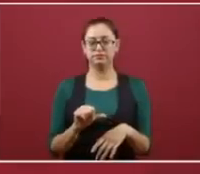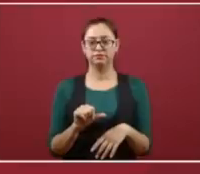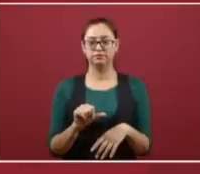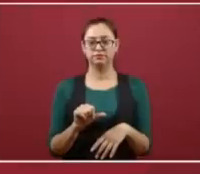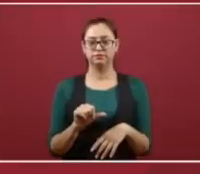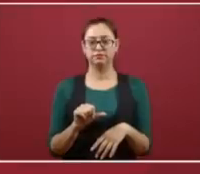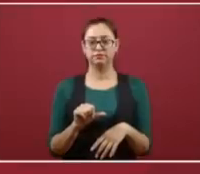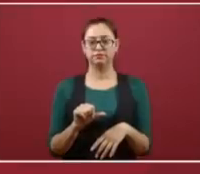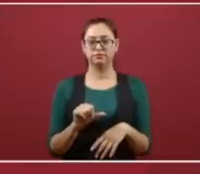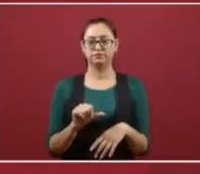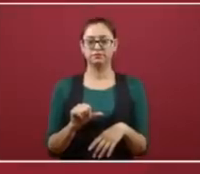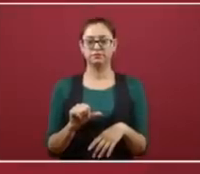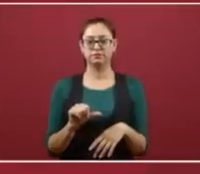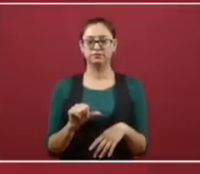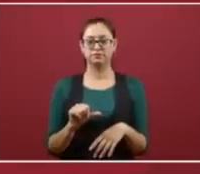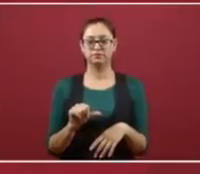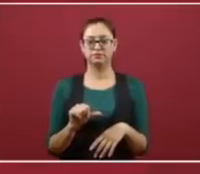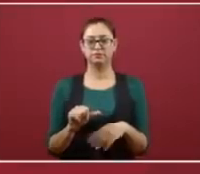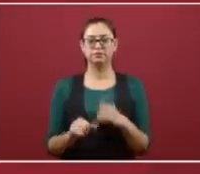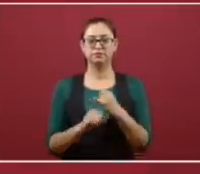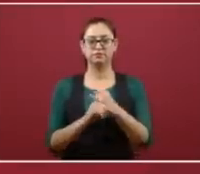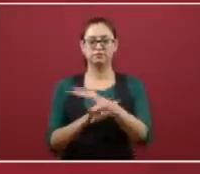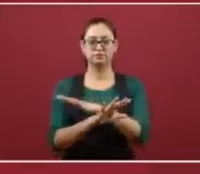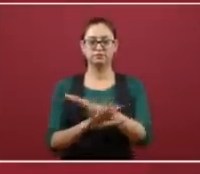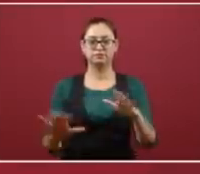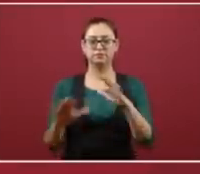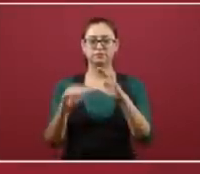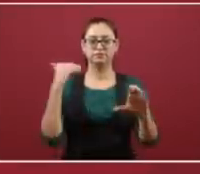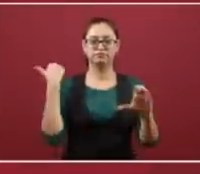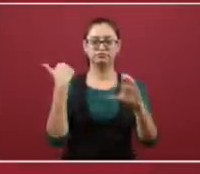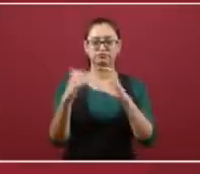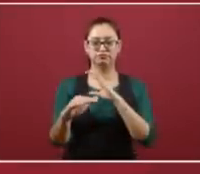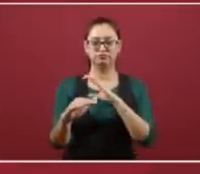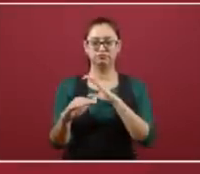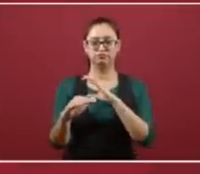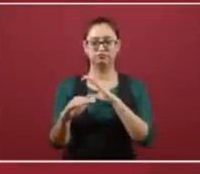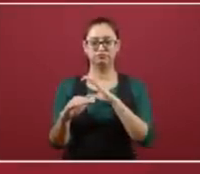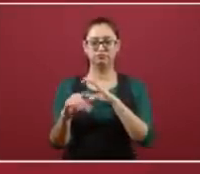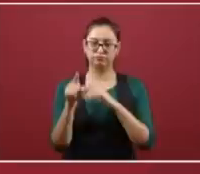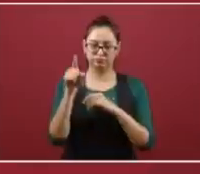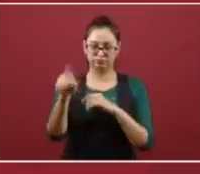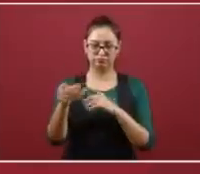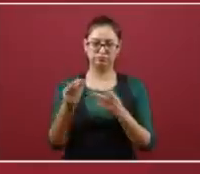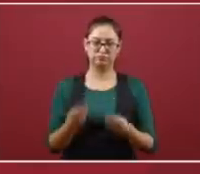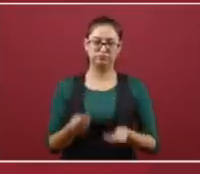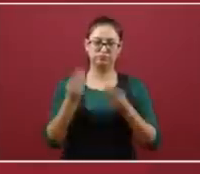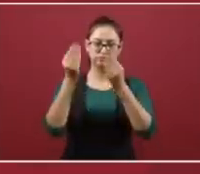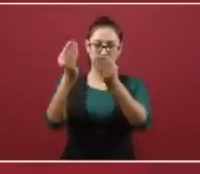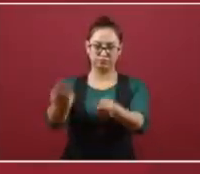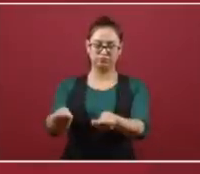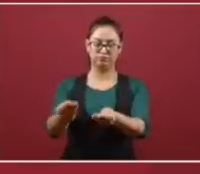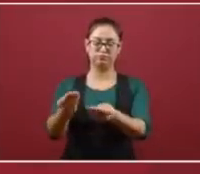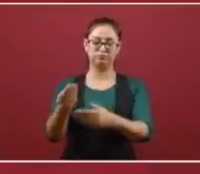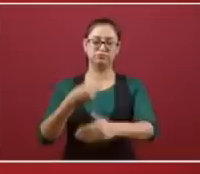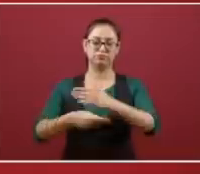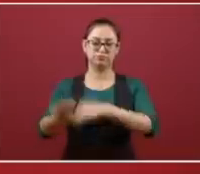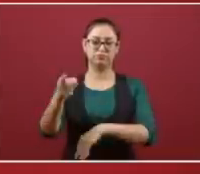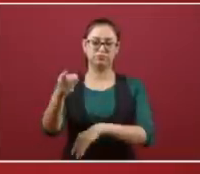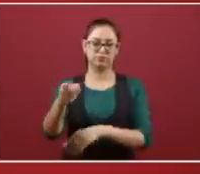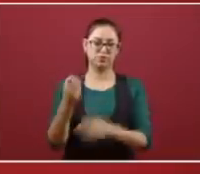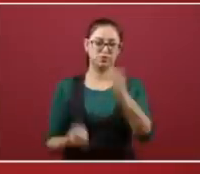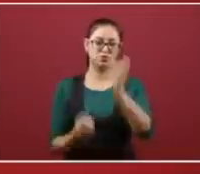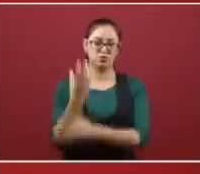esta información precisamente a fiscalía electoral